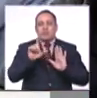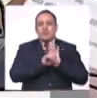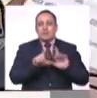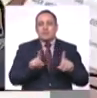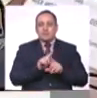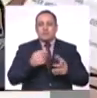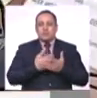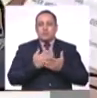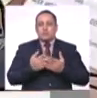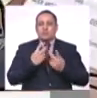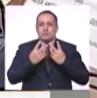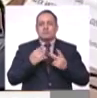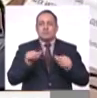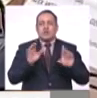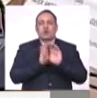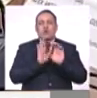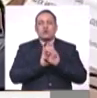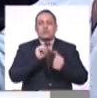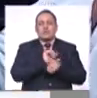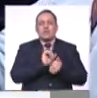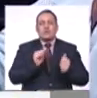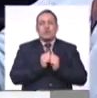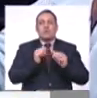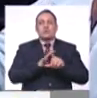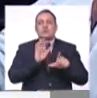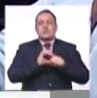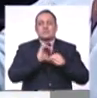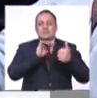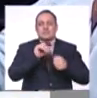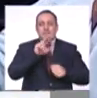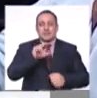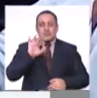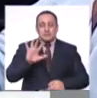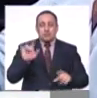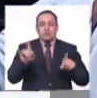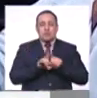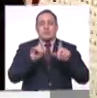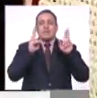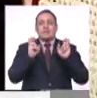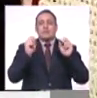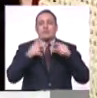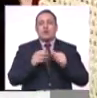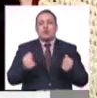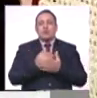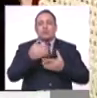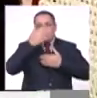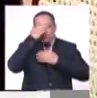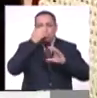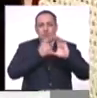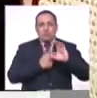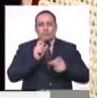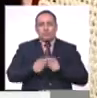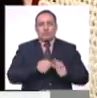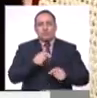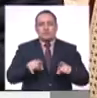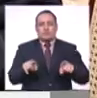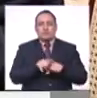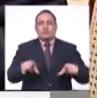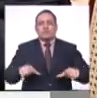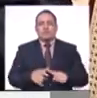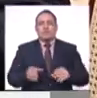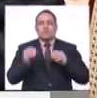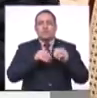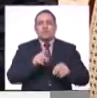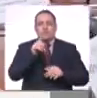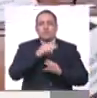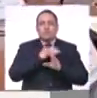propone incorporar en el Código Penal Decreto Legislativo 635 el delito de actos de terrorismo urbano pasa a un